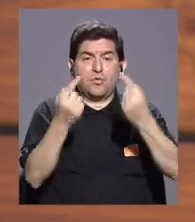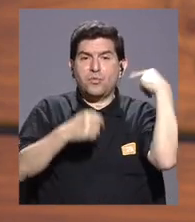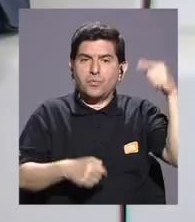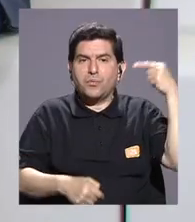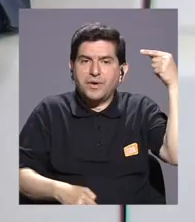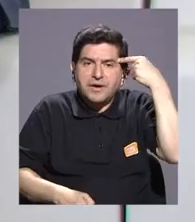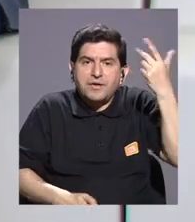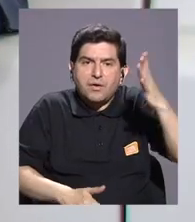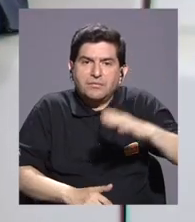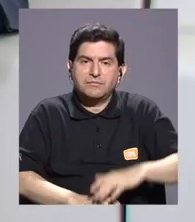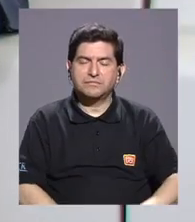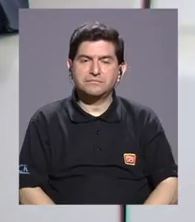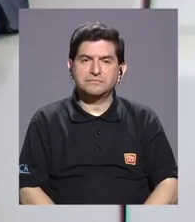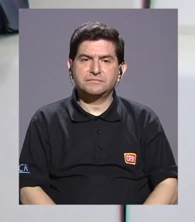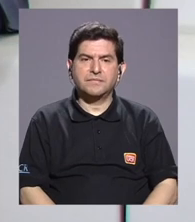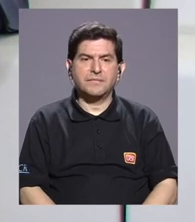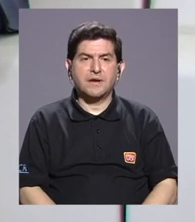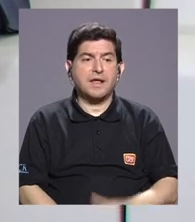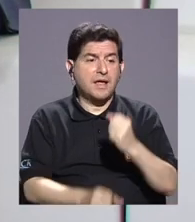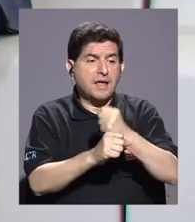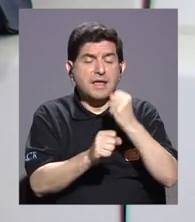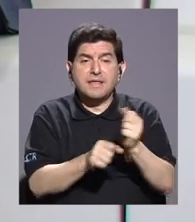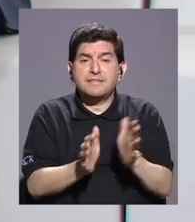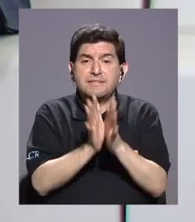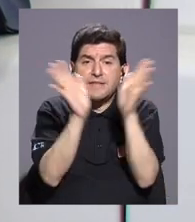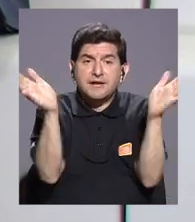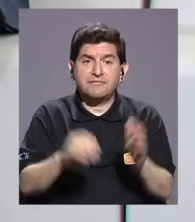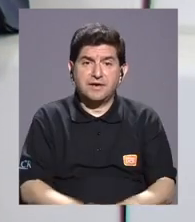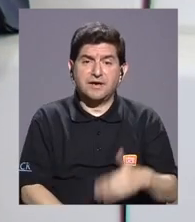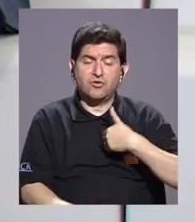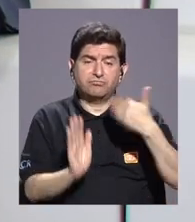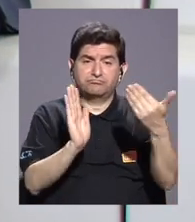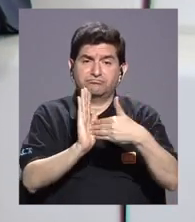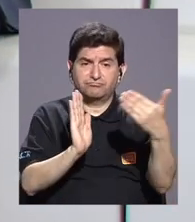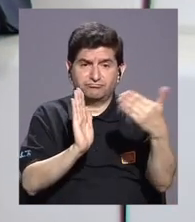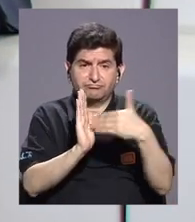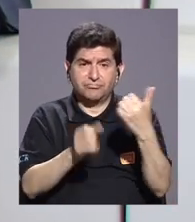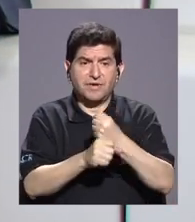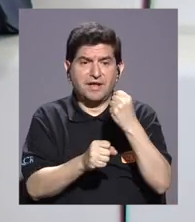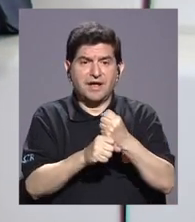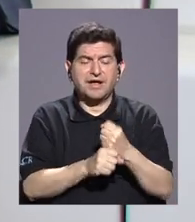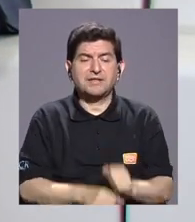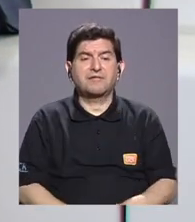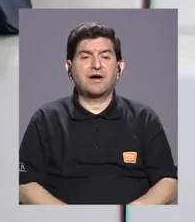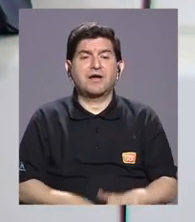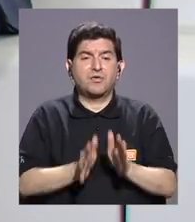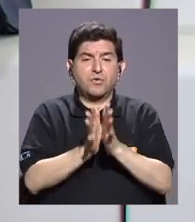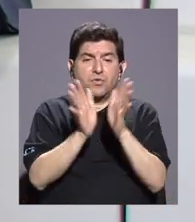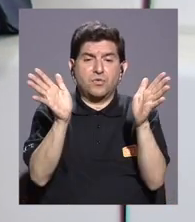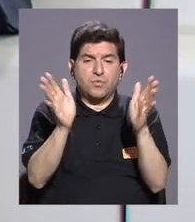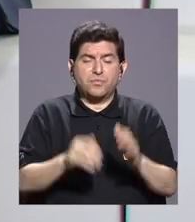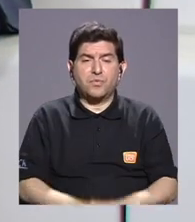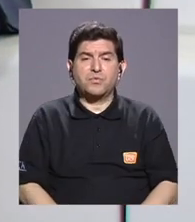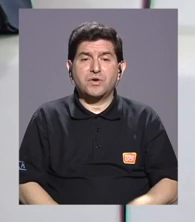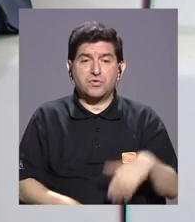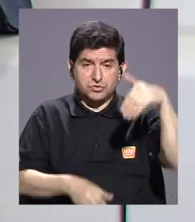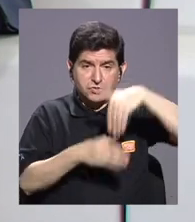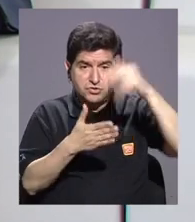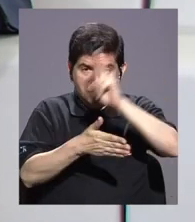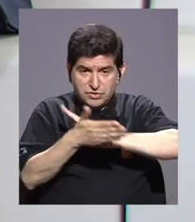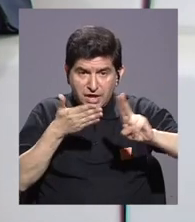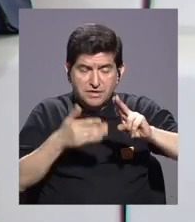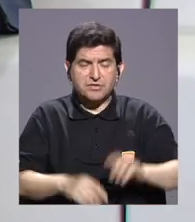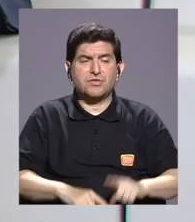Estado. El tema de empleo público pues tendrá sus afectaciones a los trabajadores de las universidades públicas. Entonces